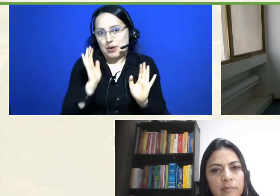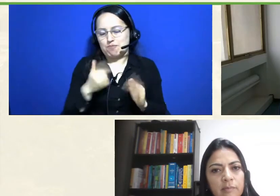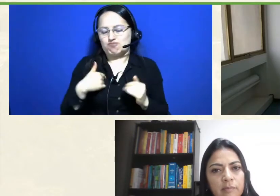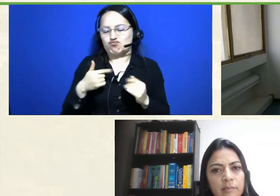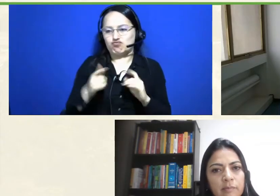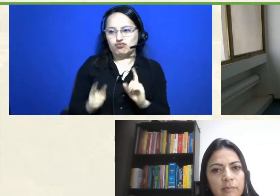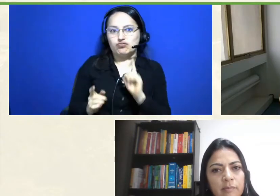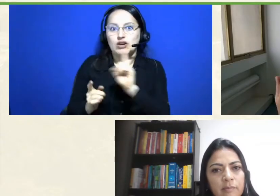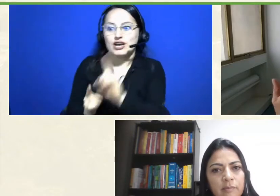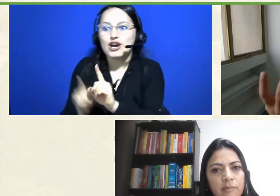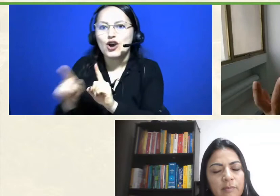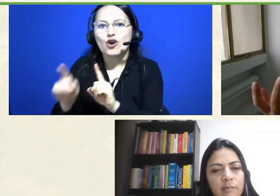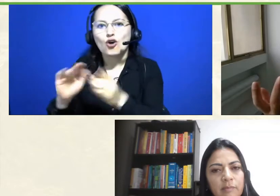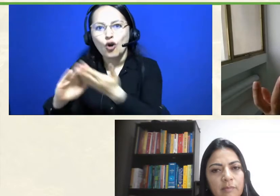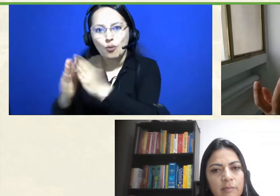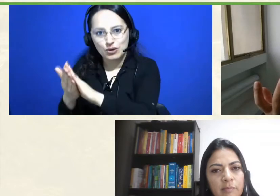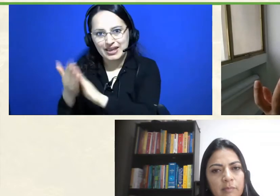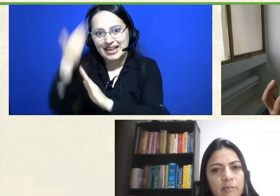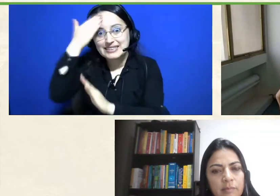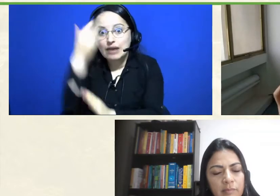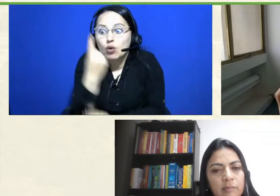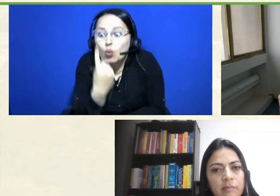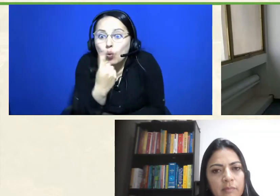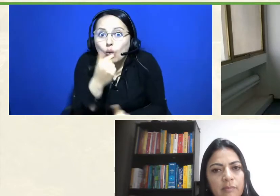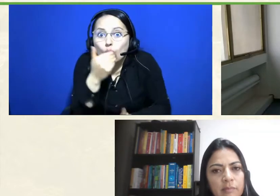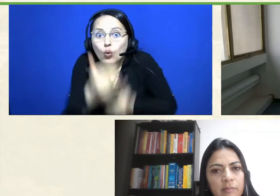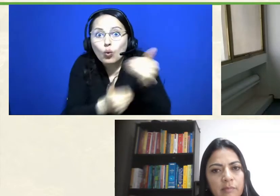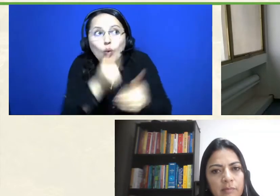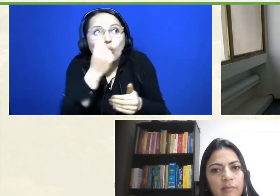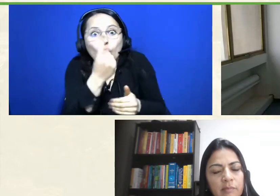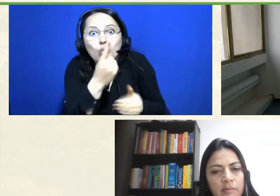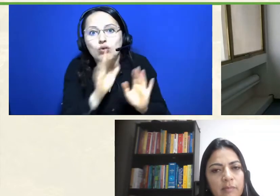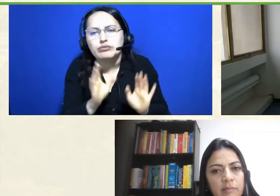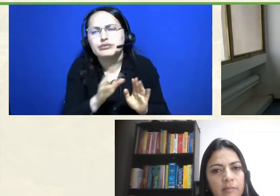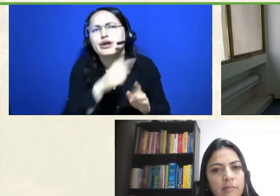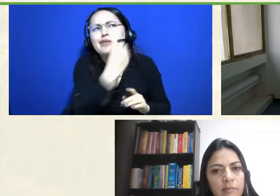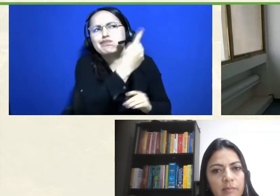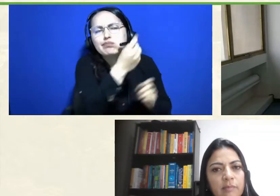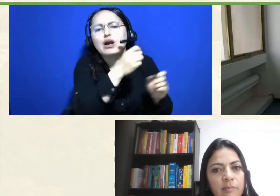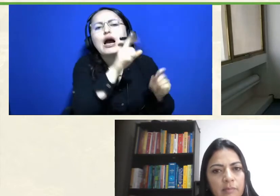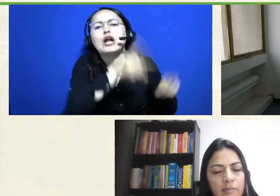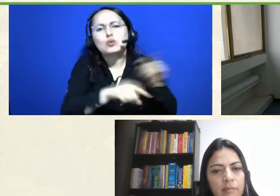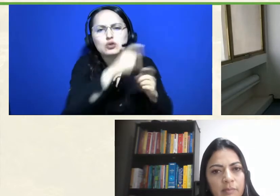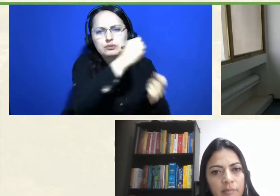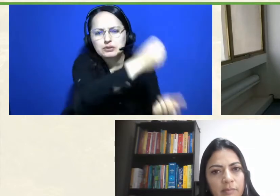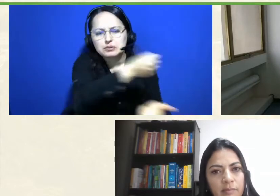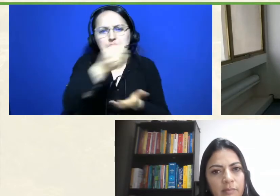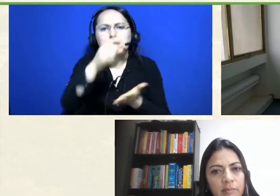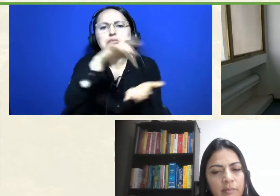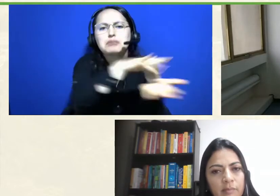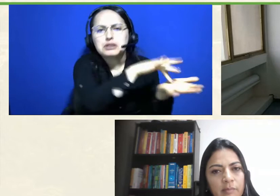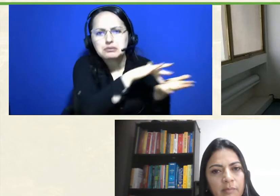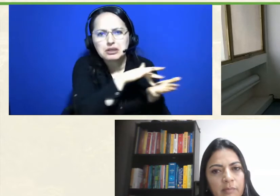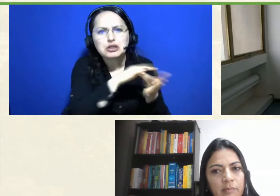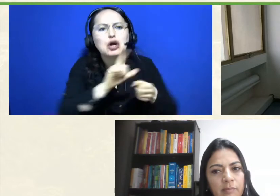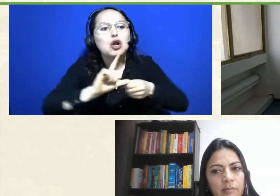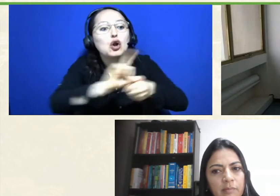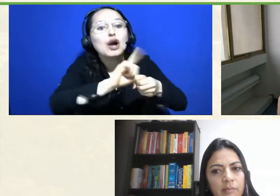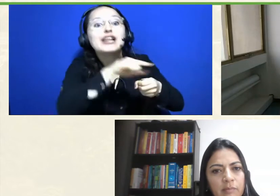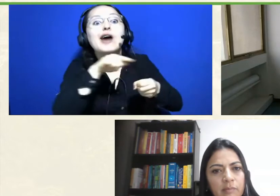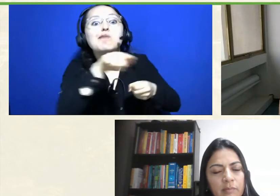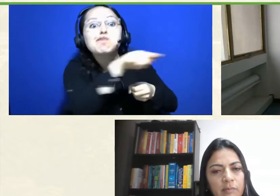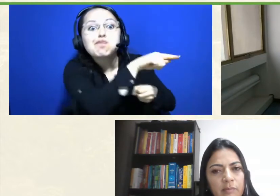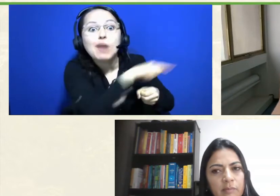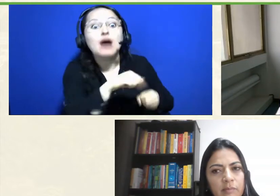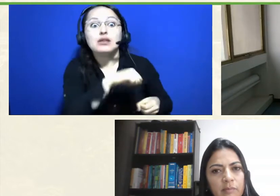comunidades, ni más faltaba, este no es el único mecanismo. Hay presupuestos participativos, las localidades tienen presupuesto,